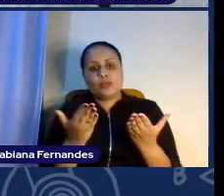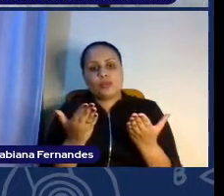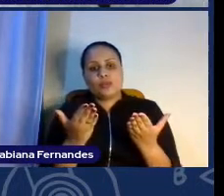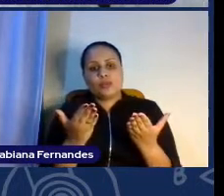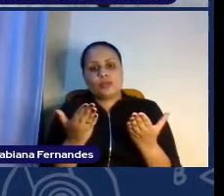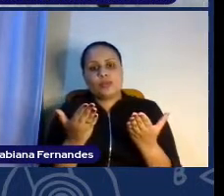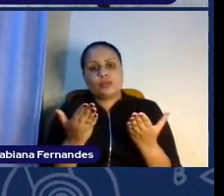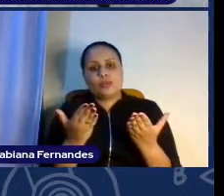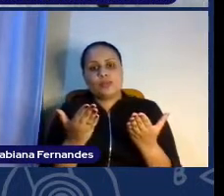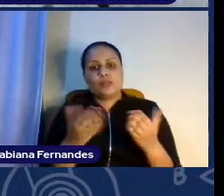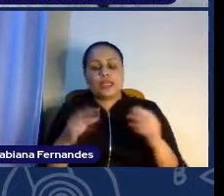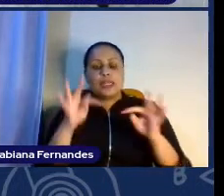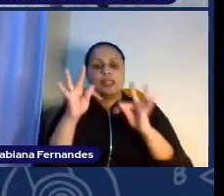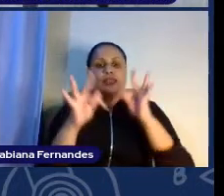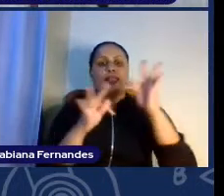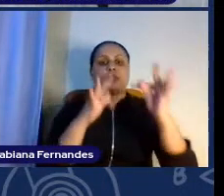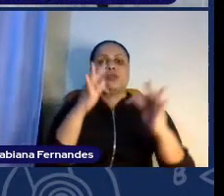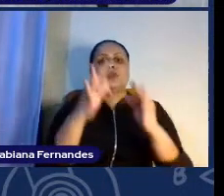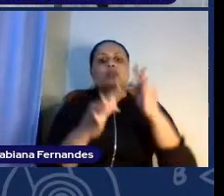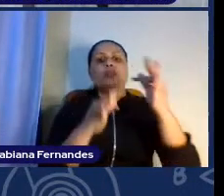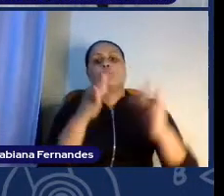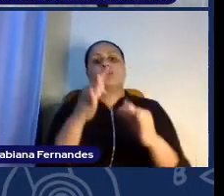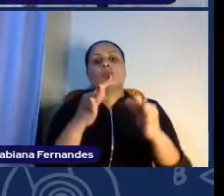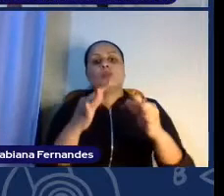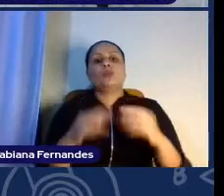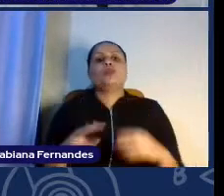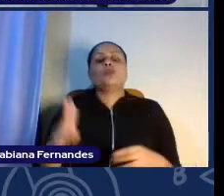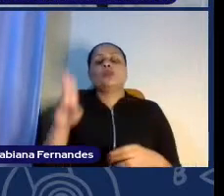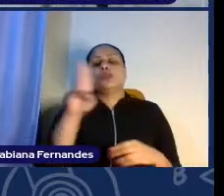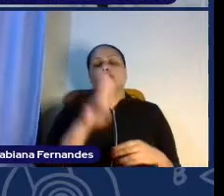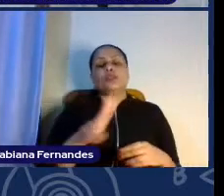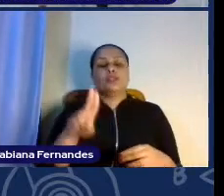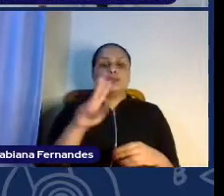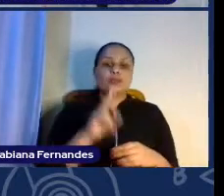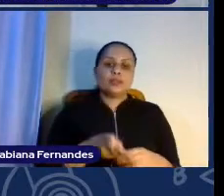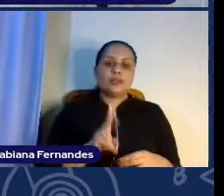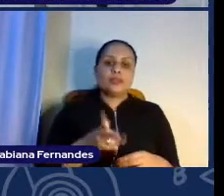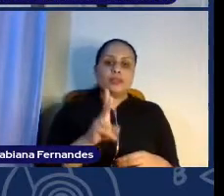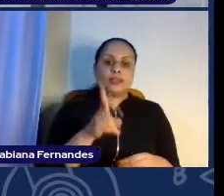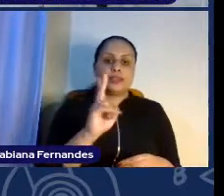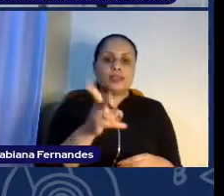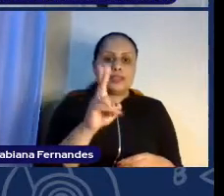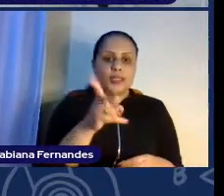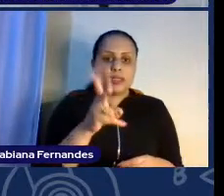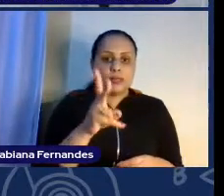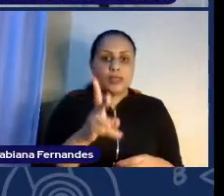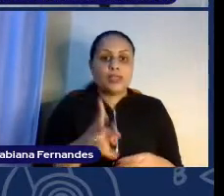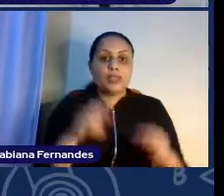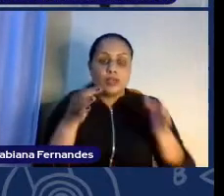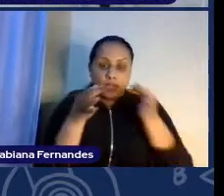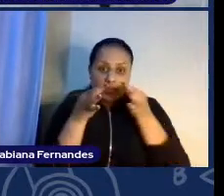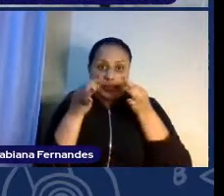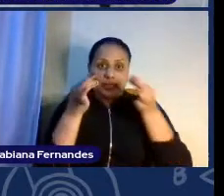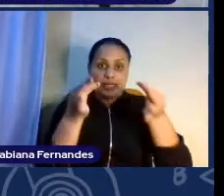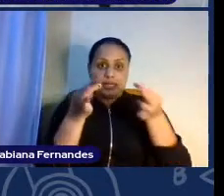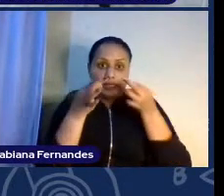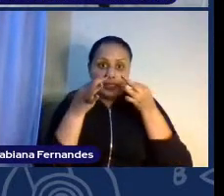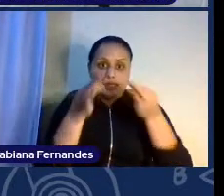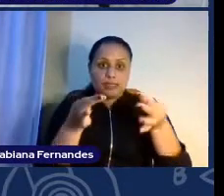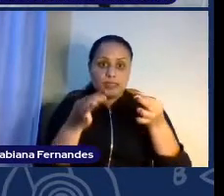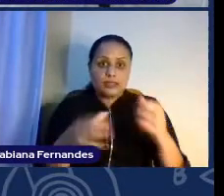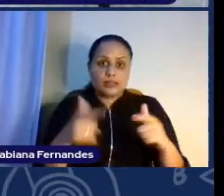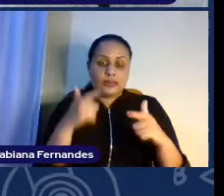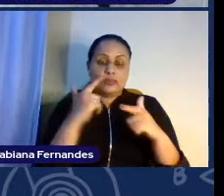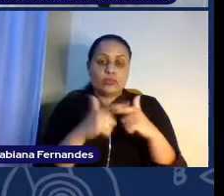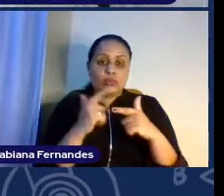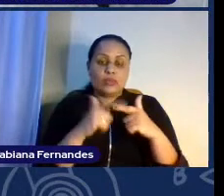esta tecnología están alterando de manera significativa su sueño. Atención, porque estas pantallas emiten